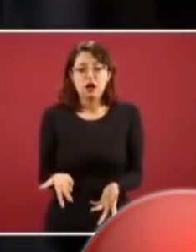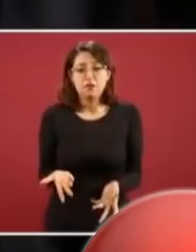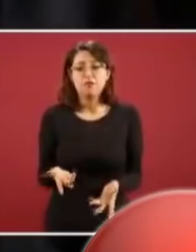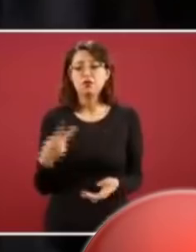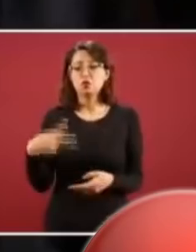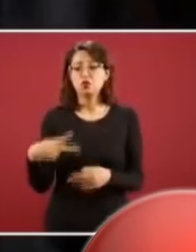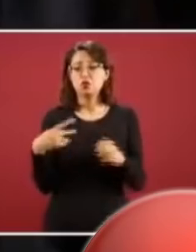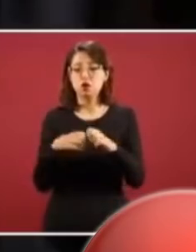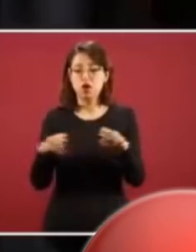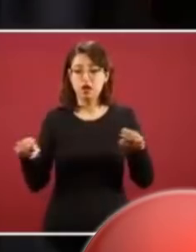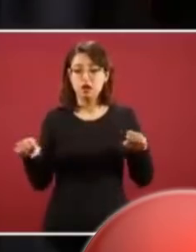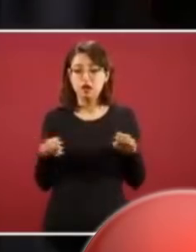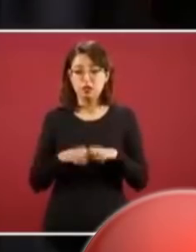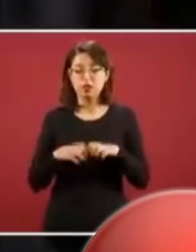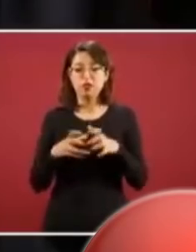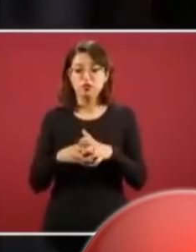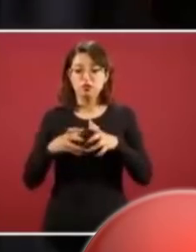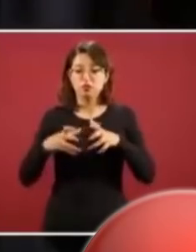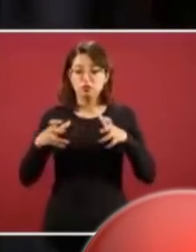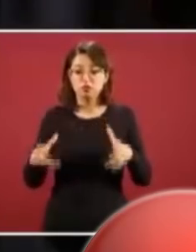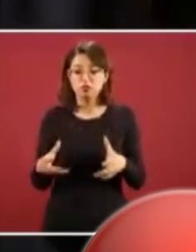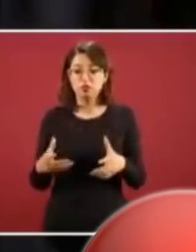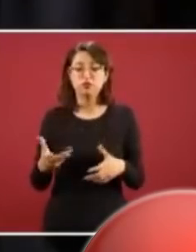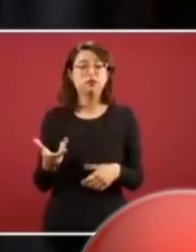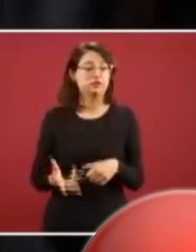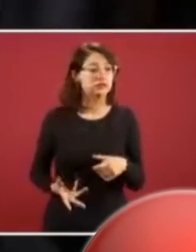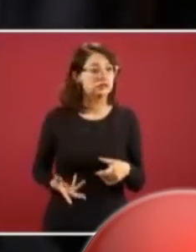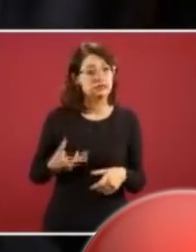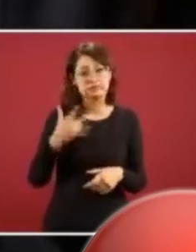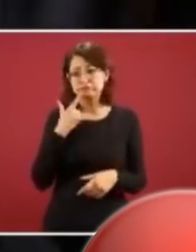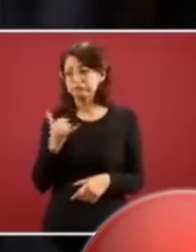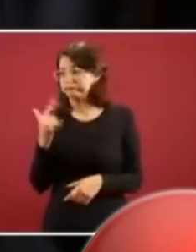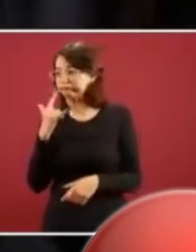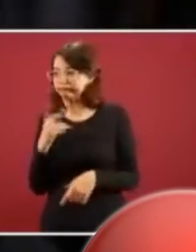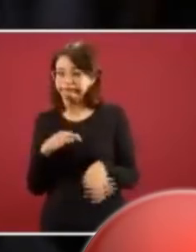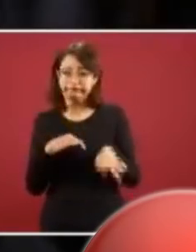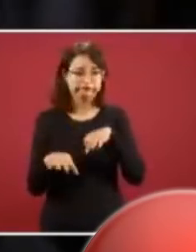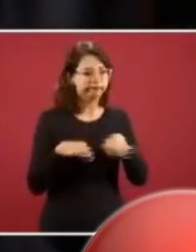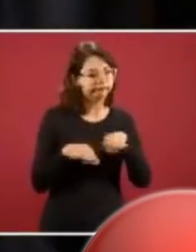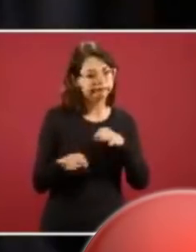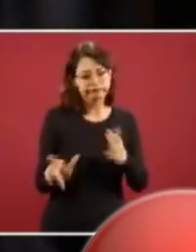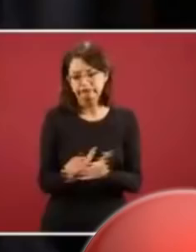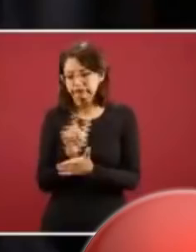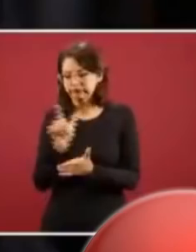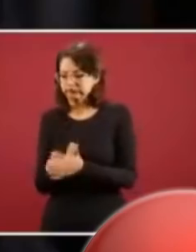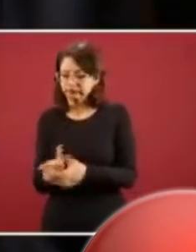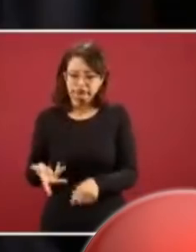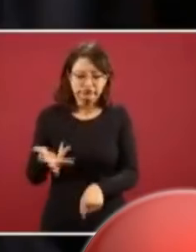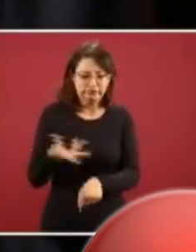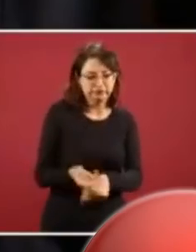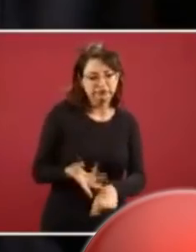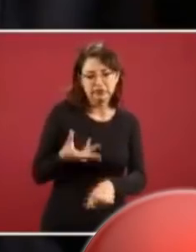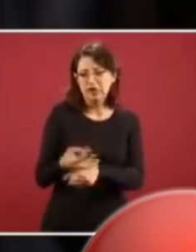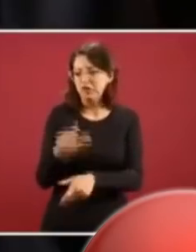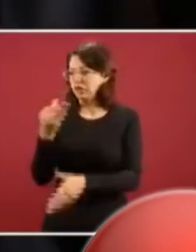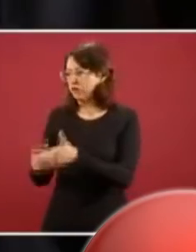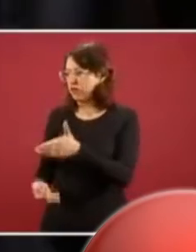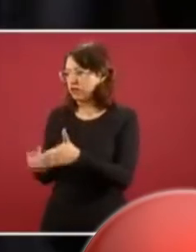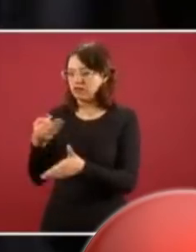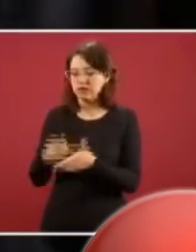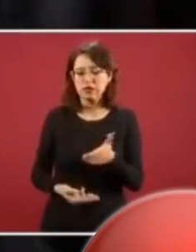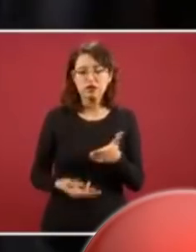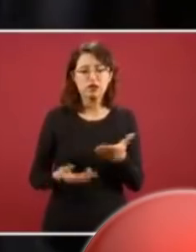su equipo y él se han multiplicado, digamos, para resarcir algunos vacíos legales y faltantes